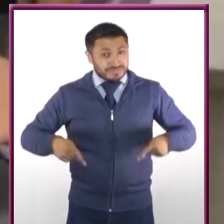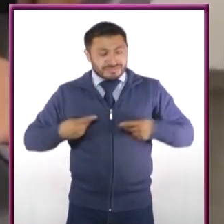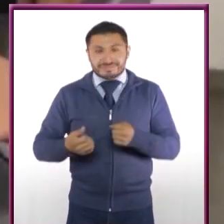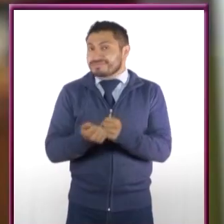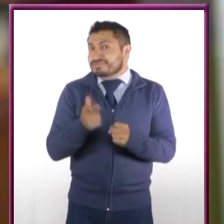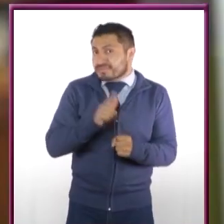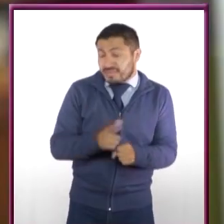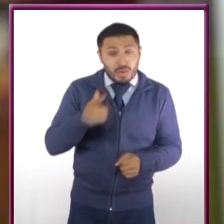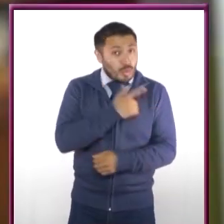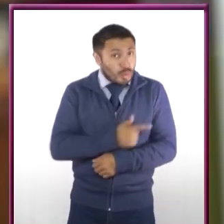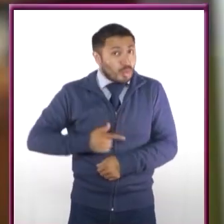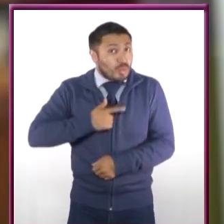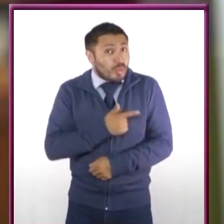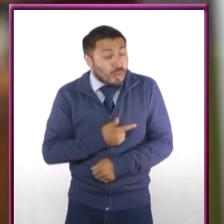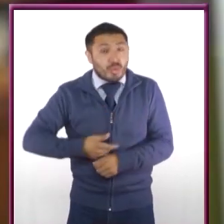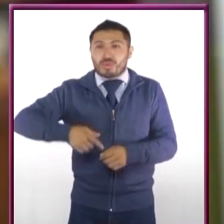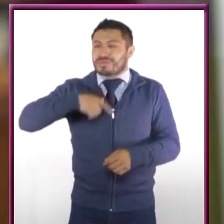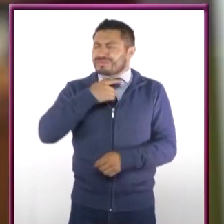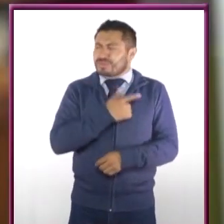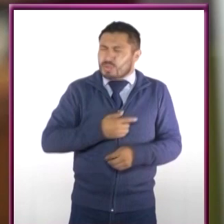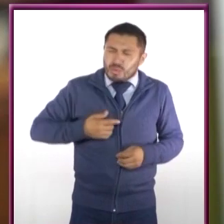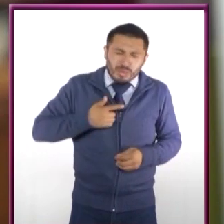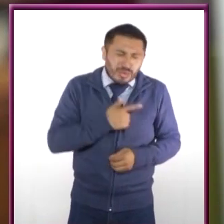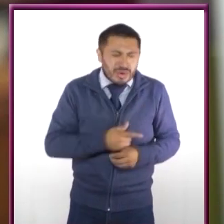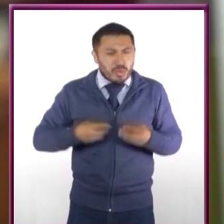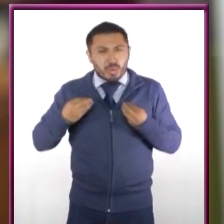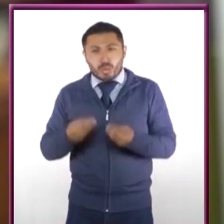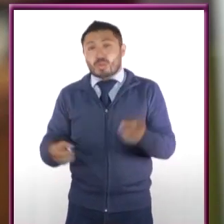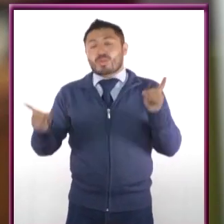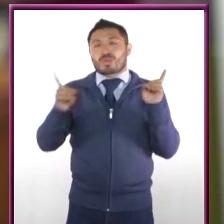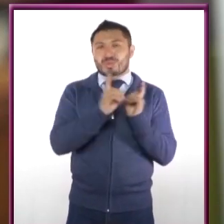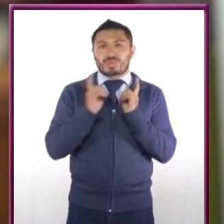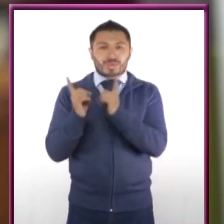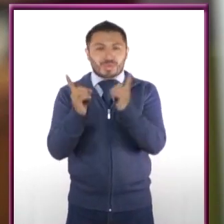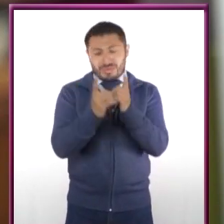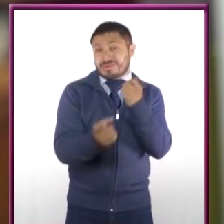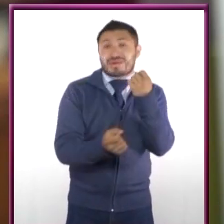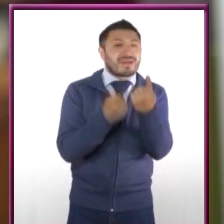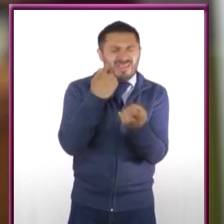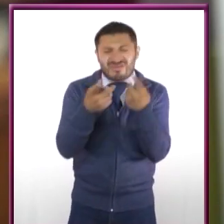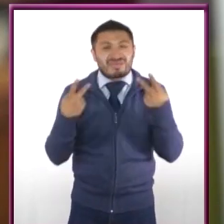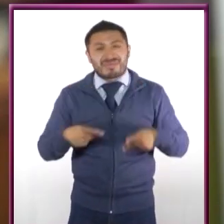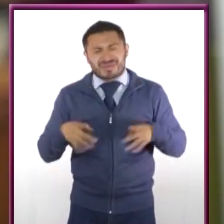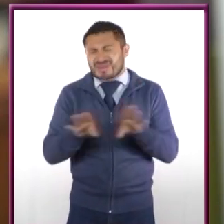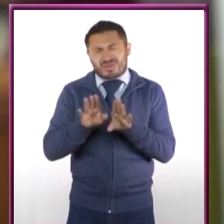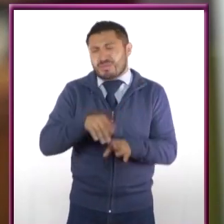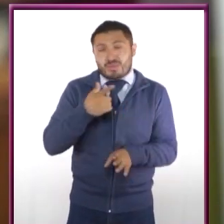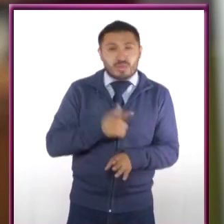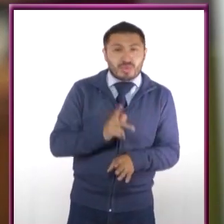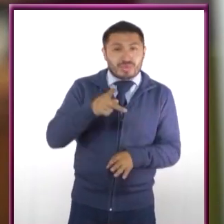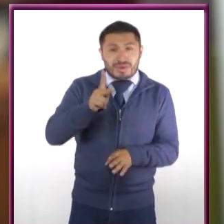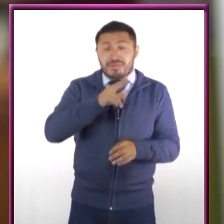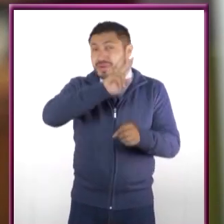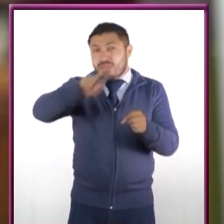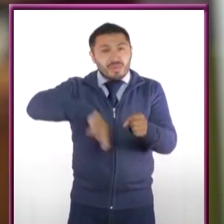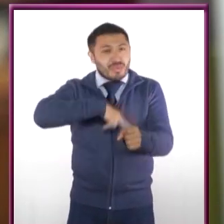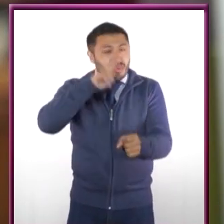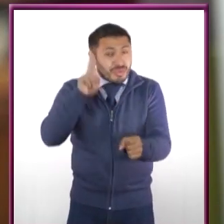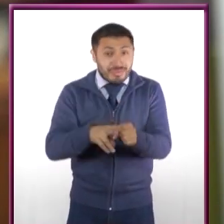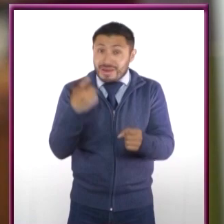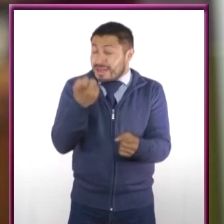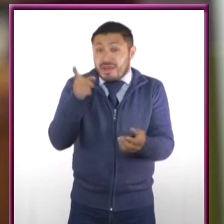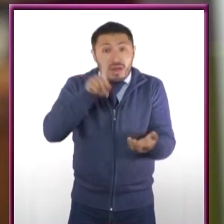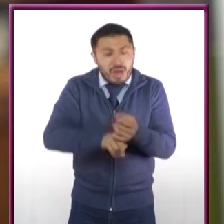seres sociables, nos encanta socializar. Aún así, algunas personas digan que no es lo suyo, es una cosa